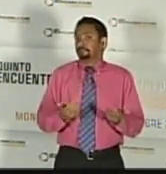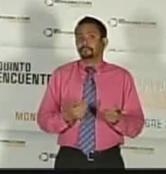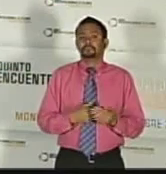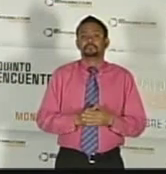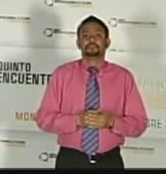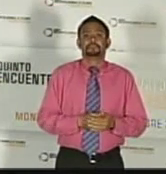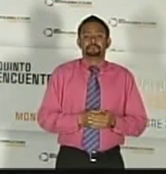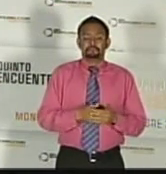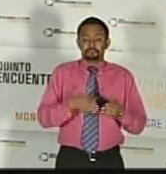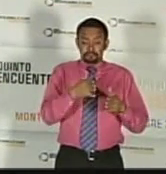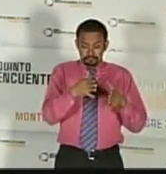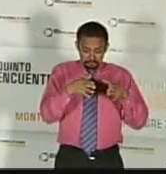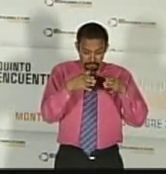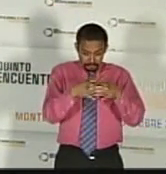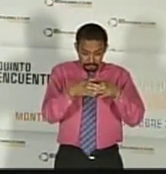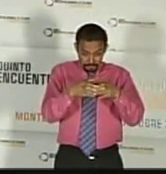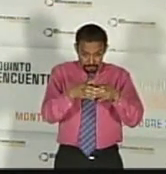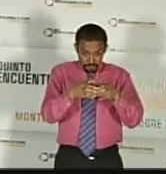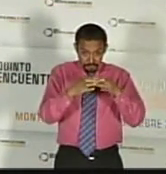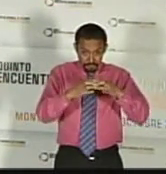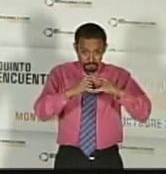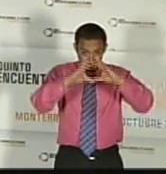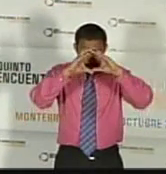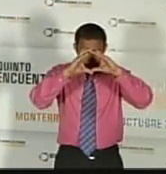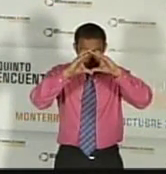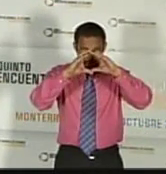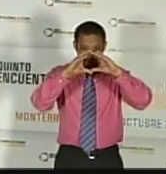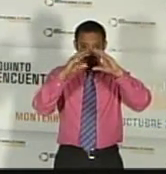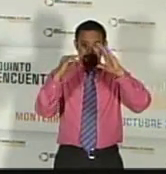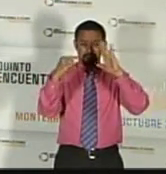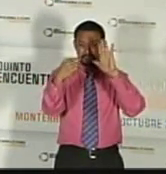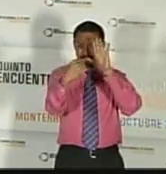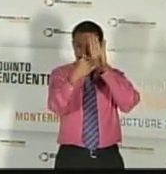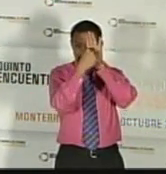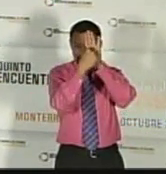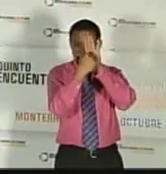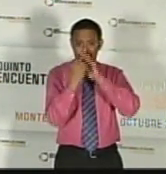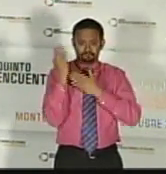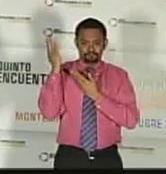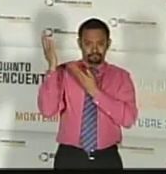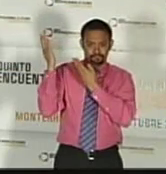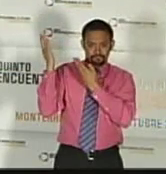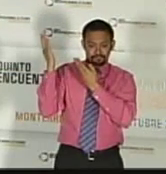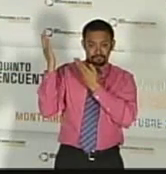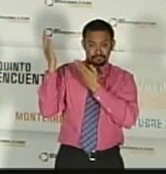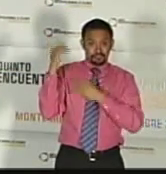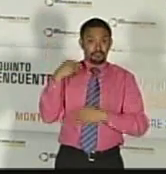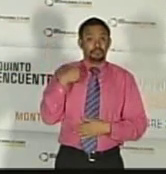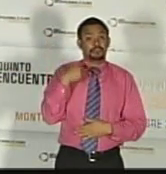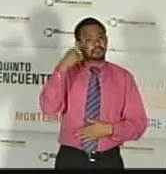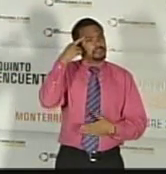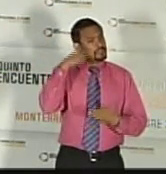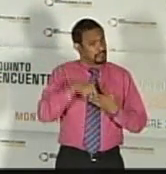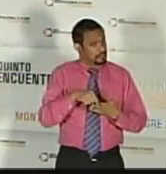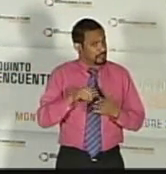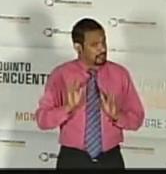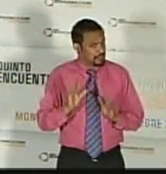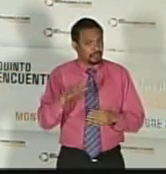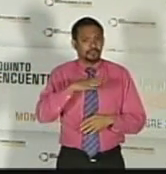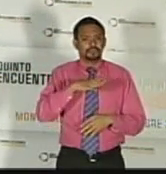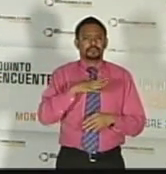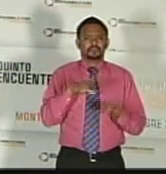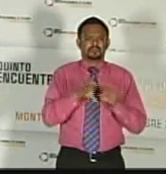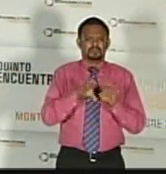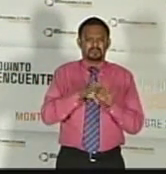el centro de esta rueda, en el núcleo, yo considero que hay una